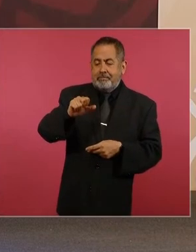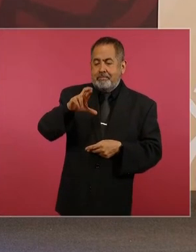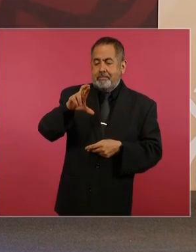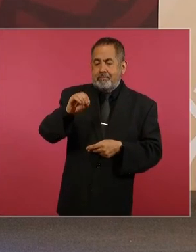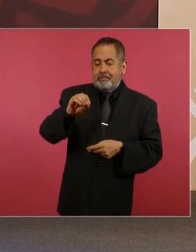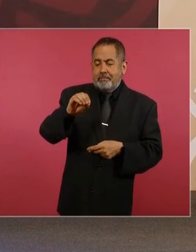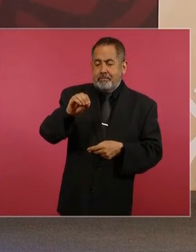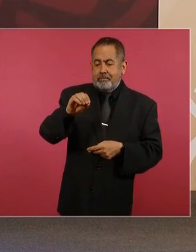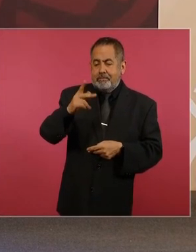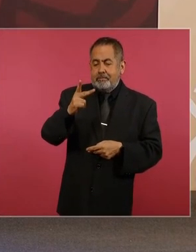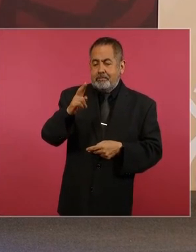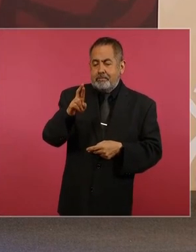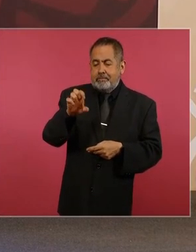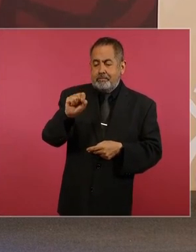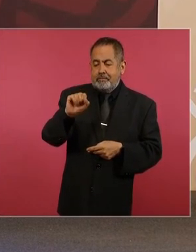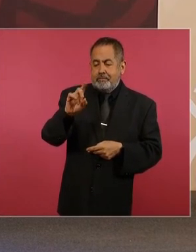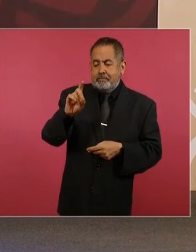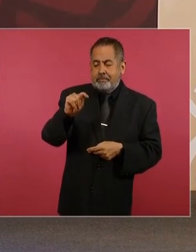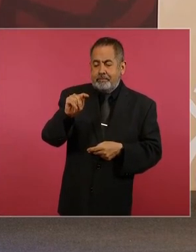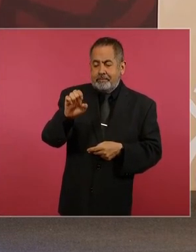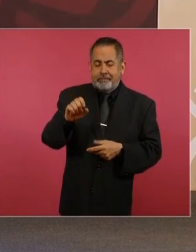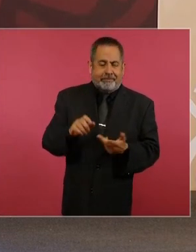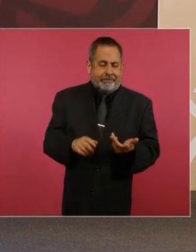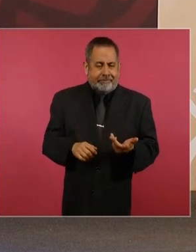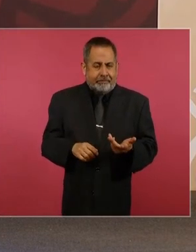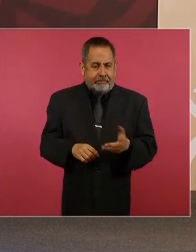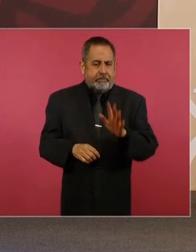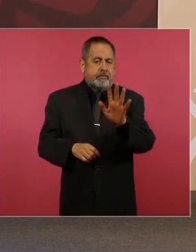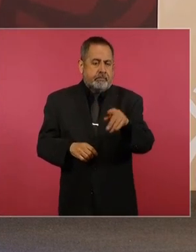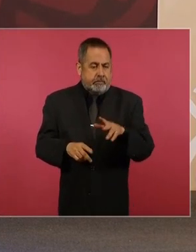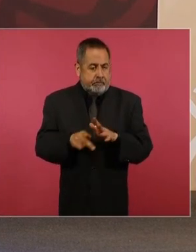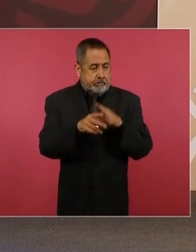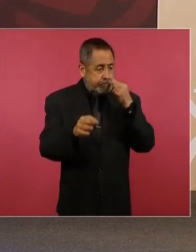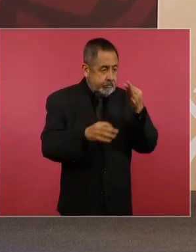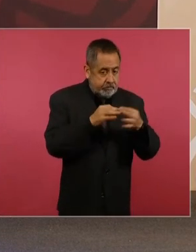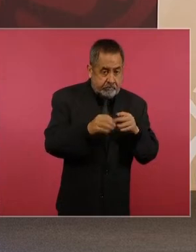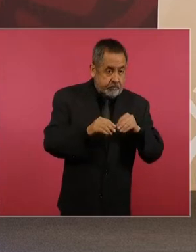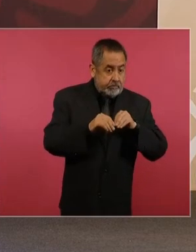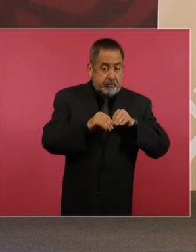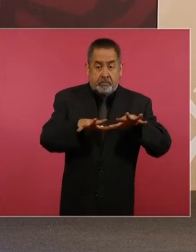¿sí? Y sí nos ha ayudado esa campaña,